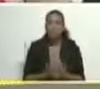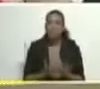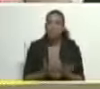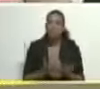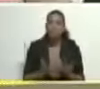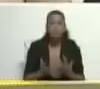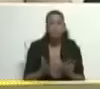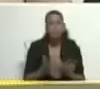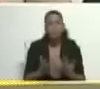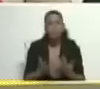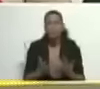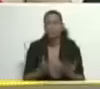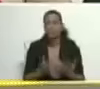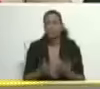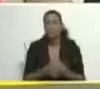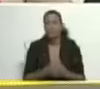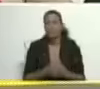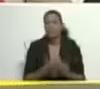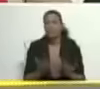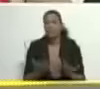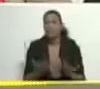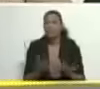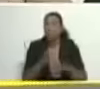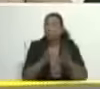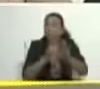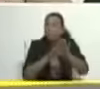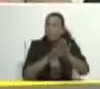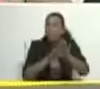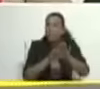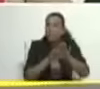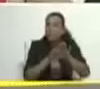How am I going to tie these? Y quiero conectar esto